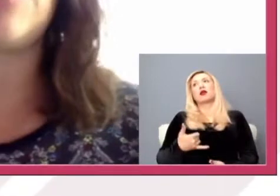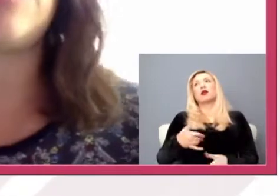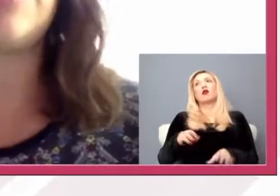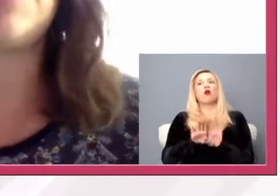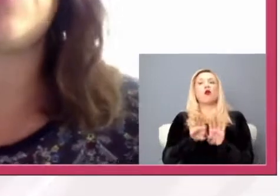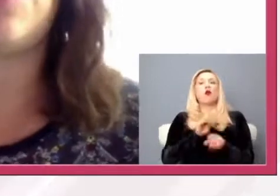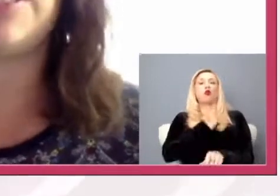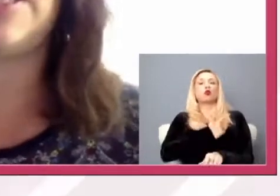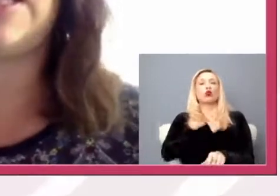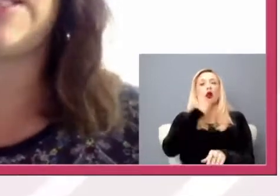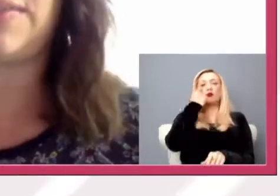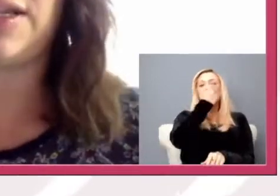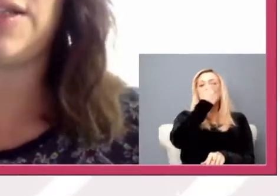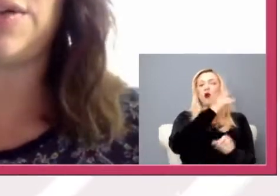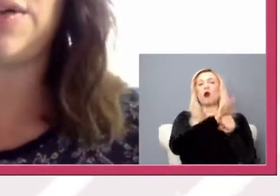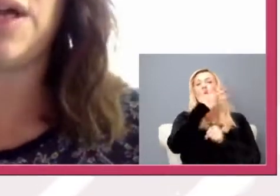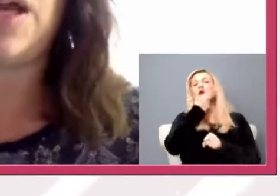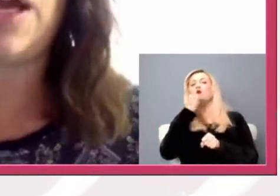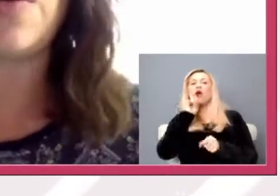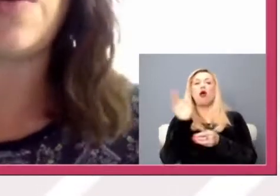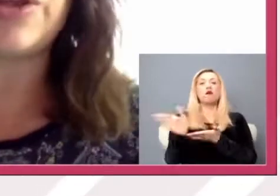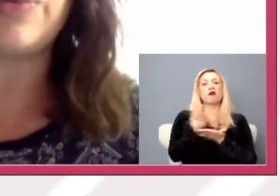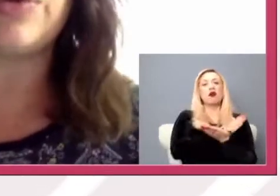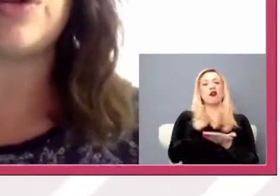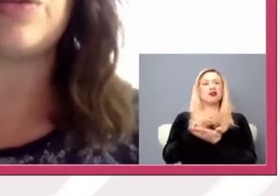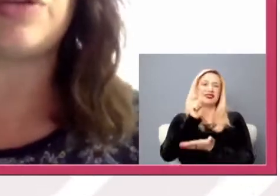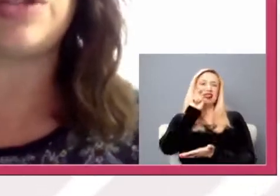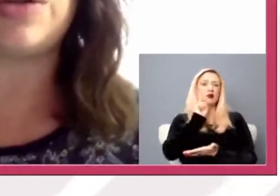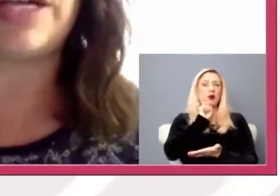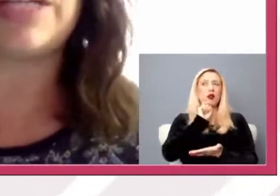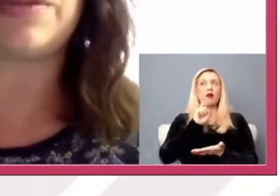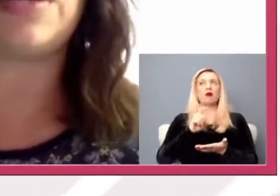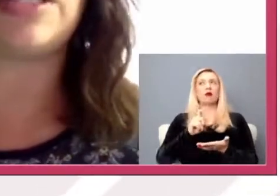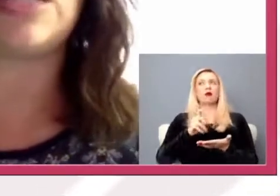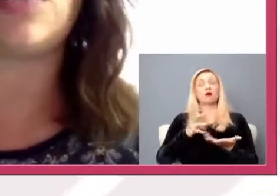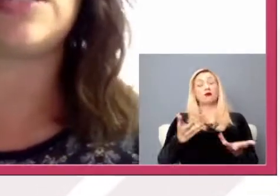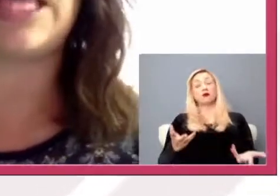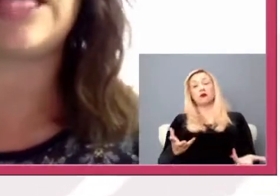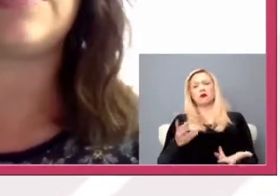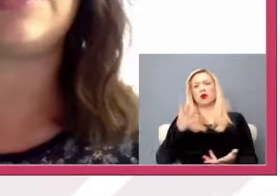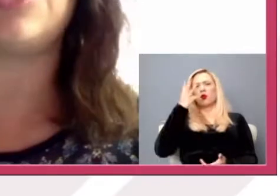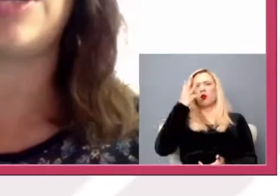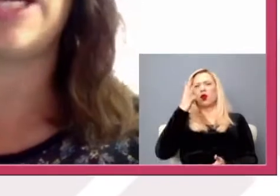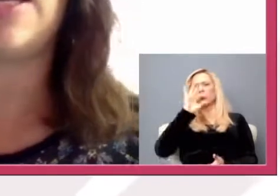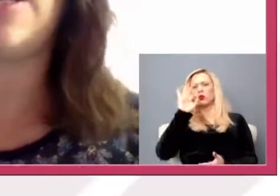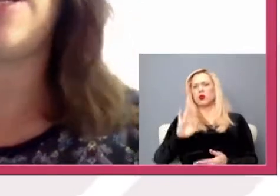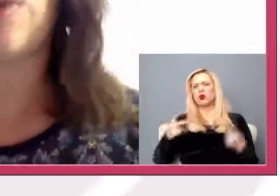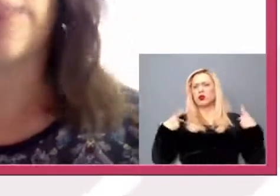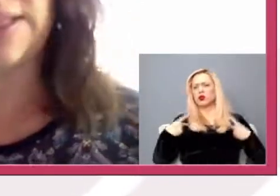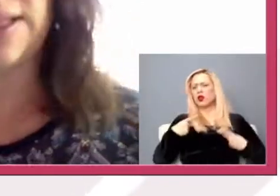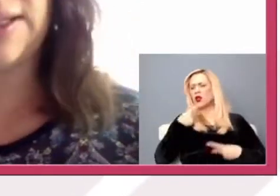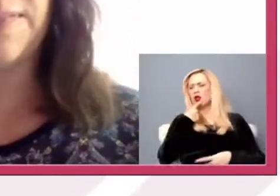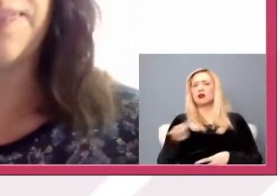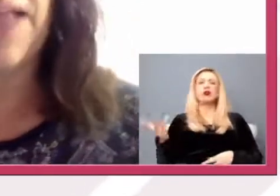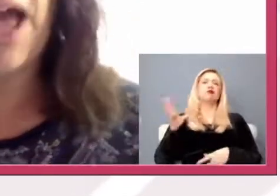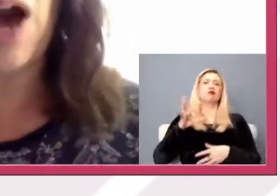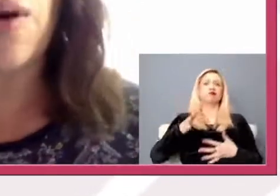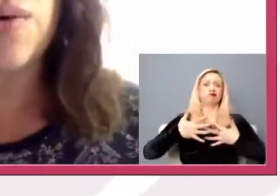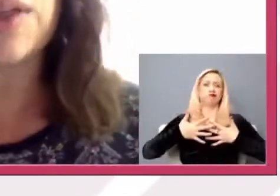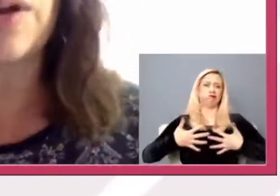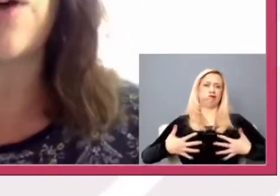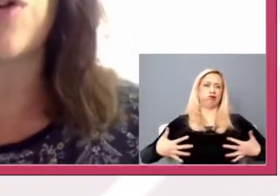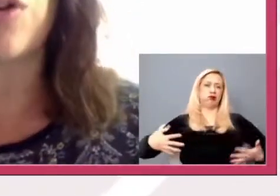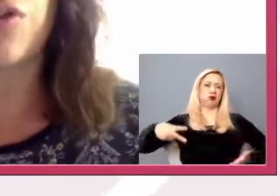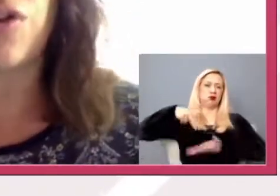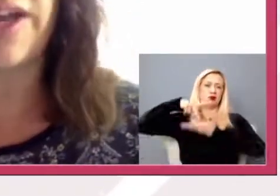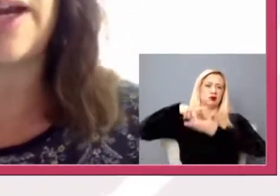las causas más comunes de discriminación, el 4.2% de las personas encuestadas mencionan la obesidad. Aun cuando